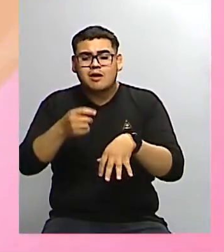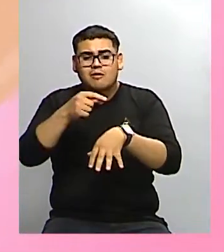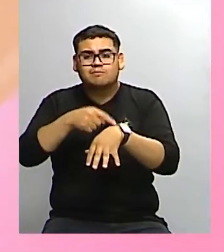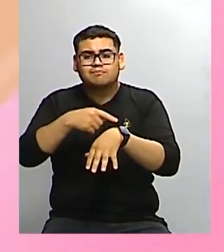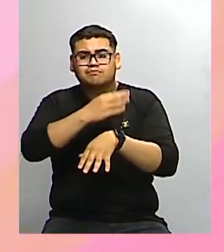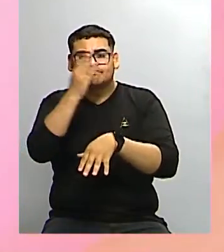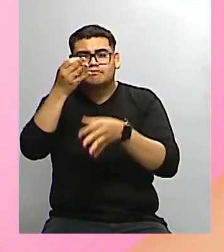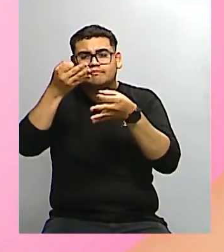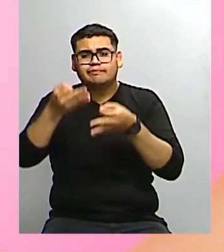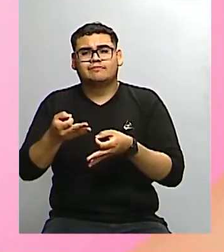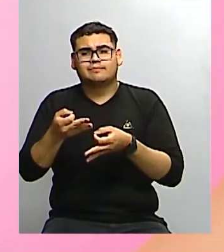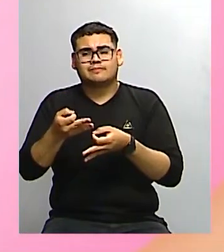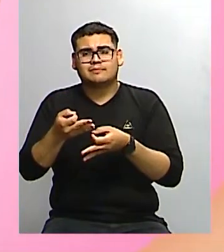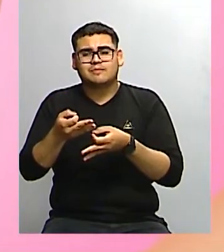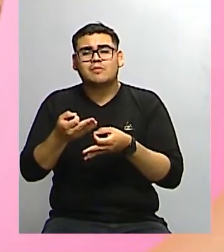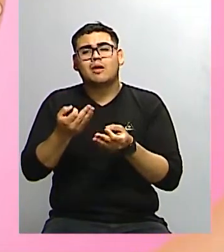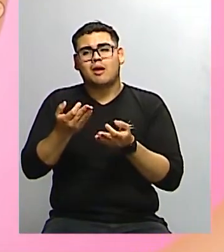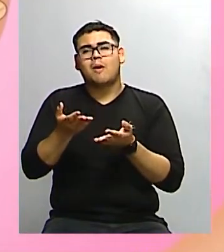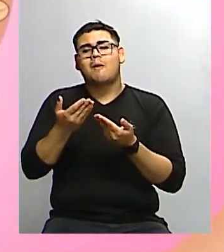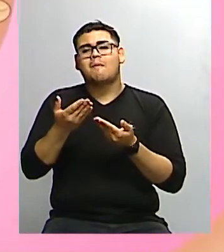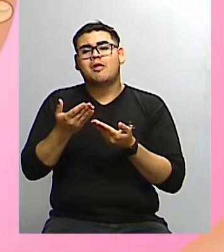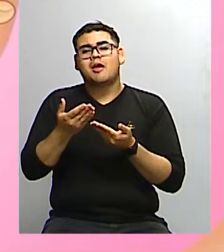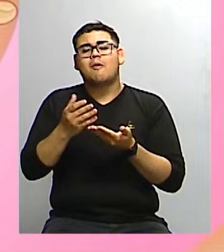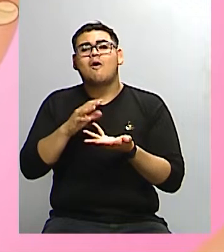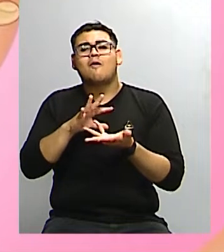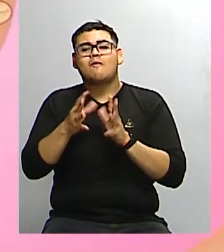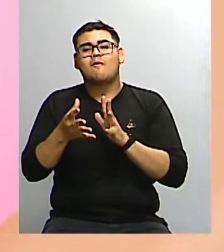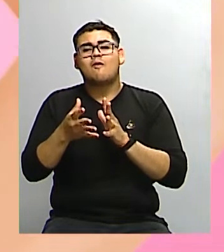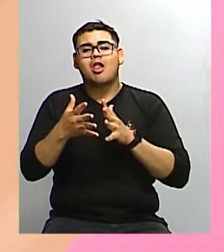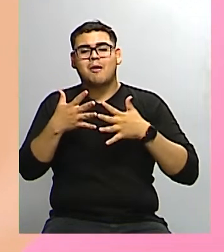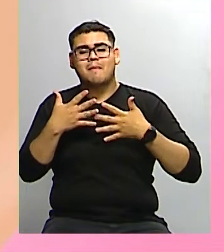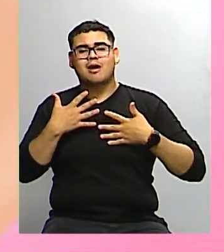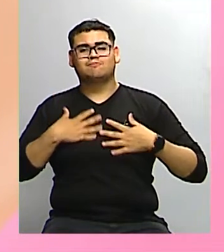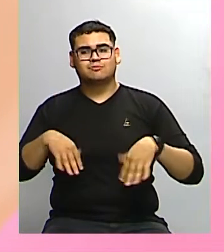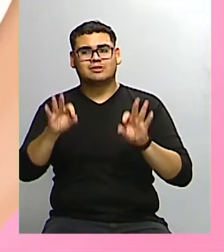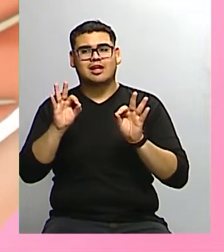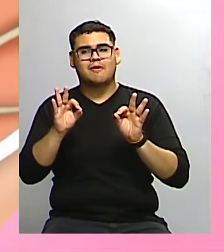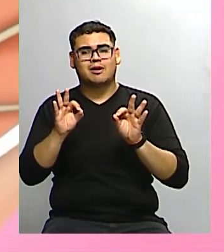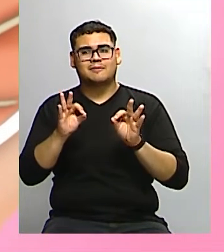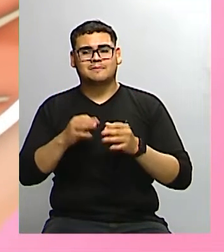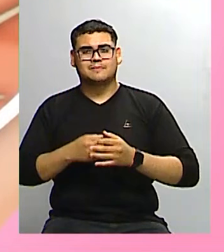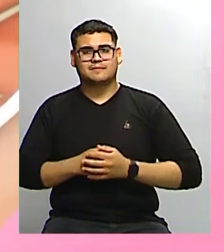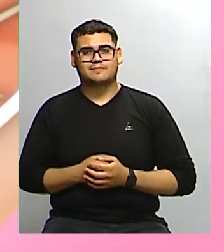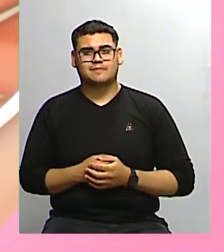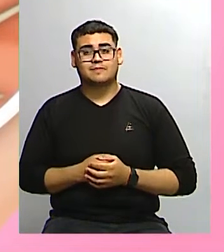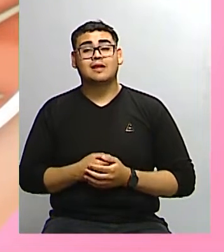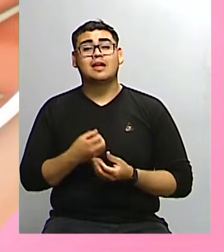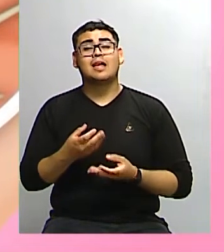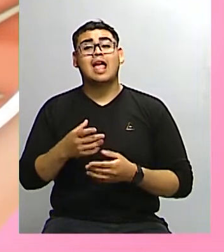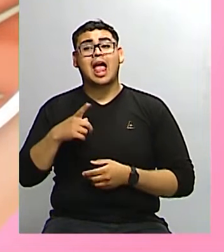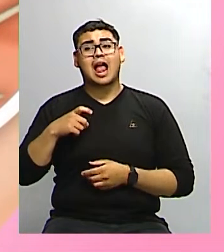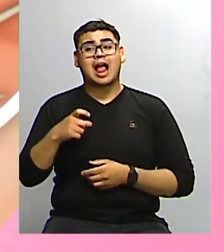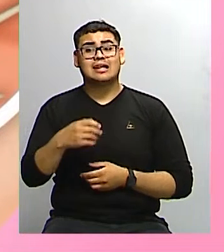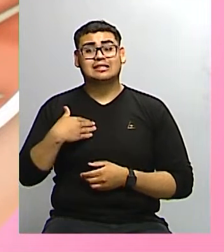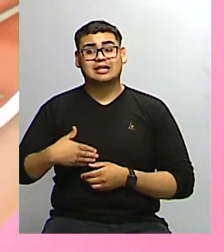tratamientos adecuados, uno logra curar la enfermedad, curar el cáncer de mama. El cáncer de mama es